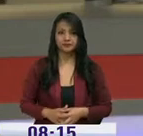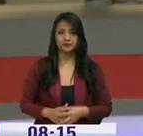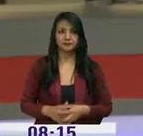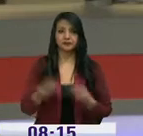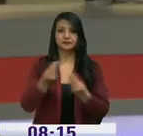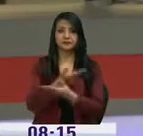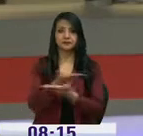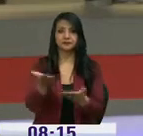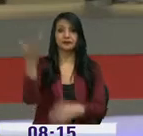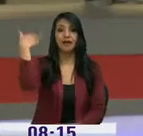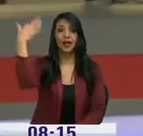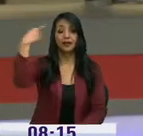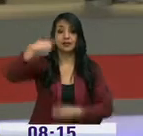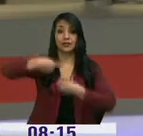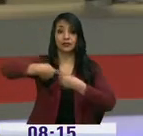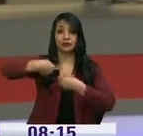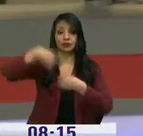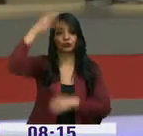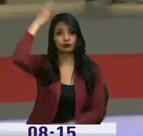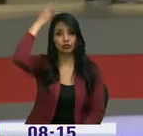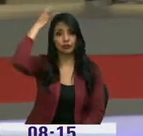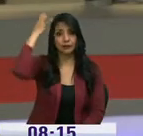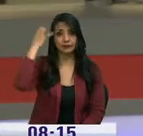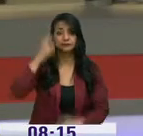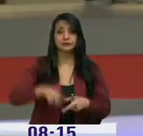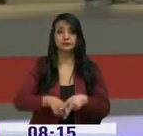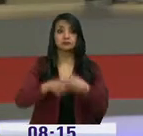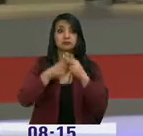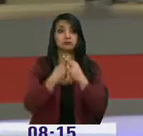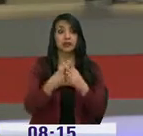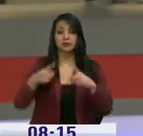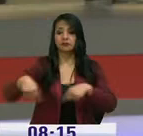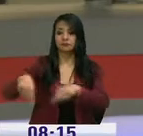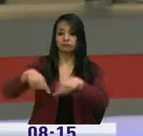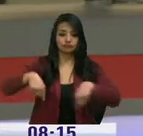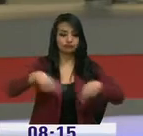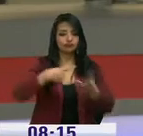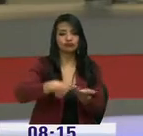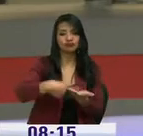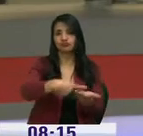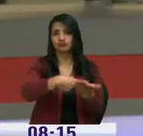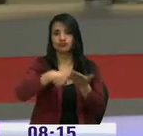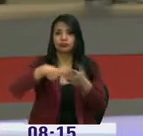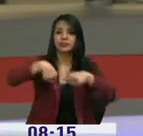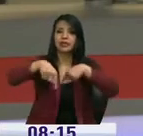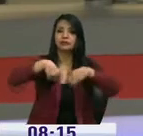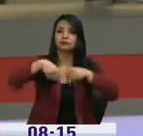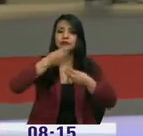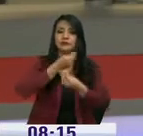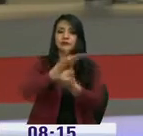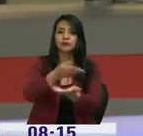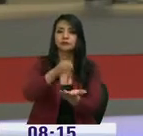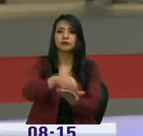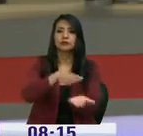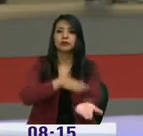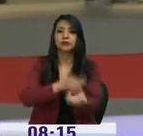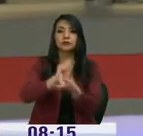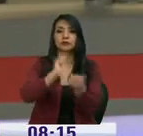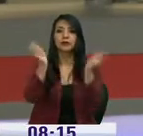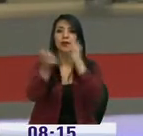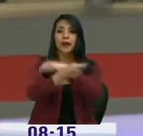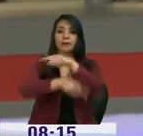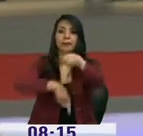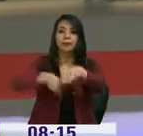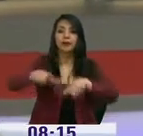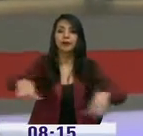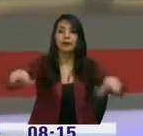Les contamos que el alcalde de la capital, Mauricio Rodas, dio inicio a las mesas de trabajo con transportistas para socializar el proyecto de reestructuración de rutas